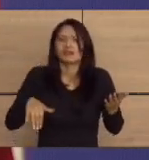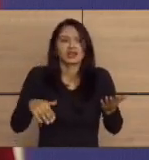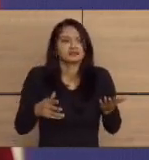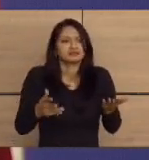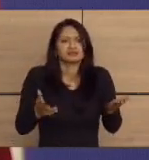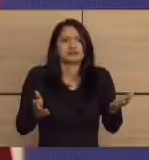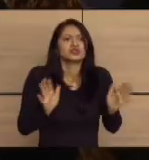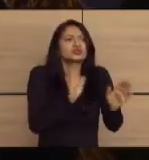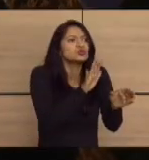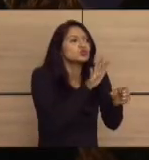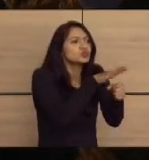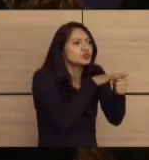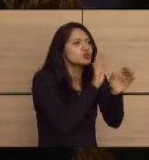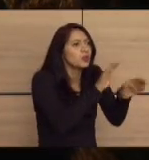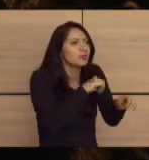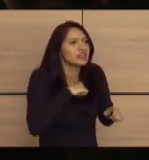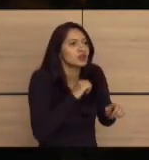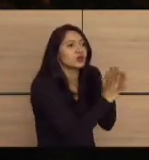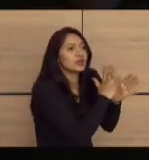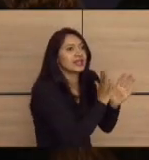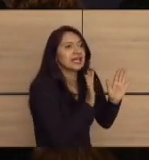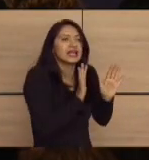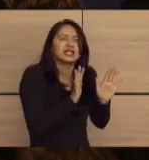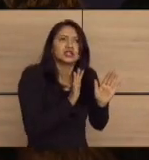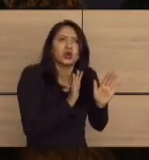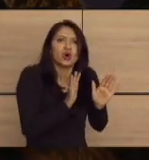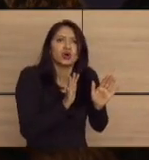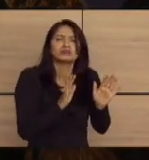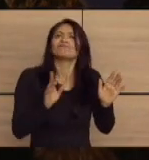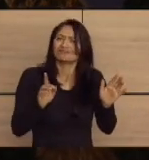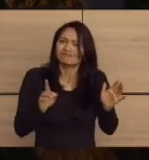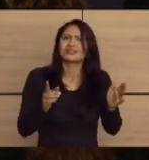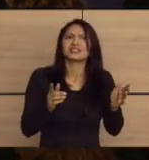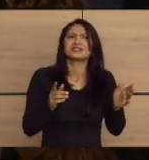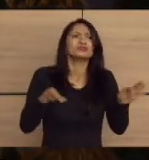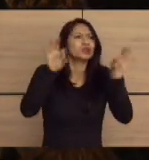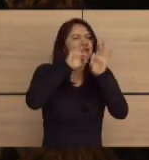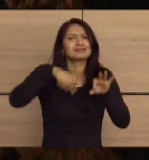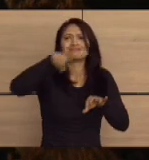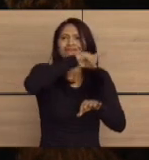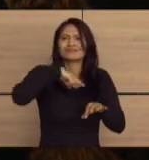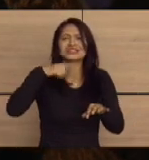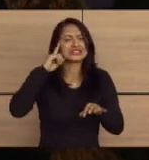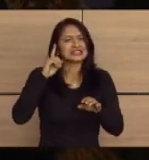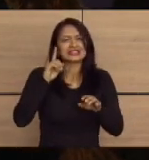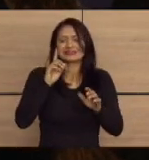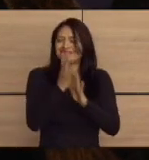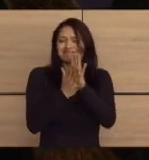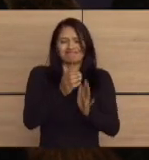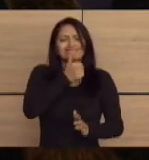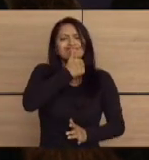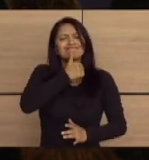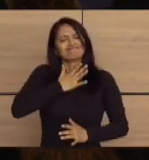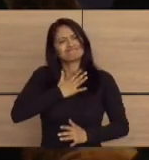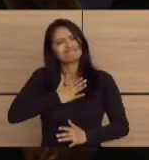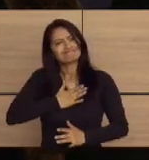desnaturalizarlo, no creer que se trata de tolerarnos. Esa es otra palabra que también la oí en los discursos y me